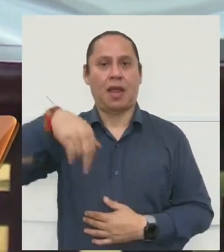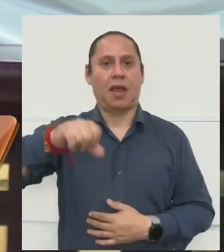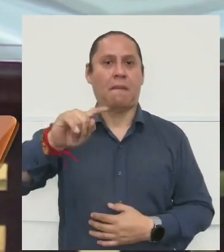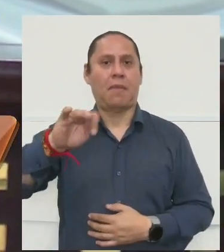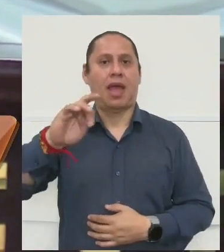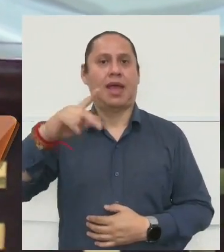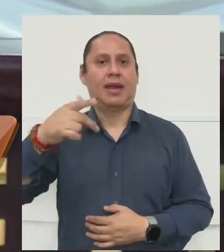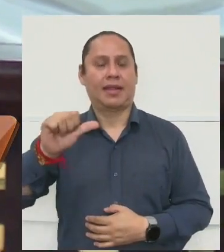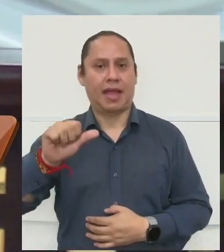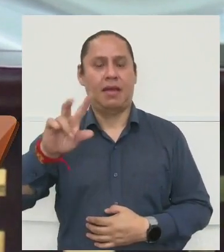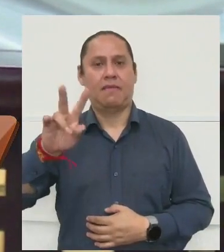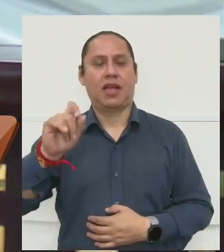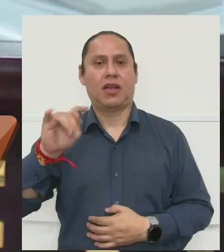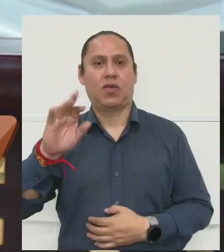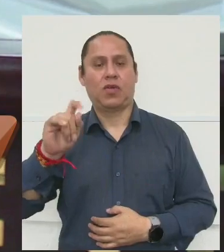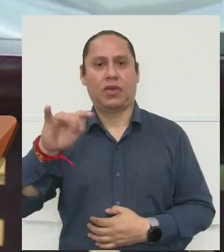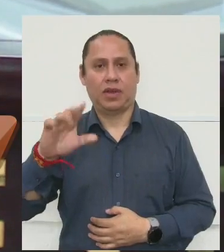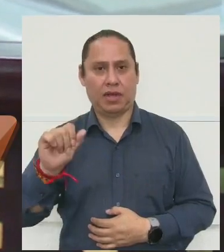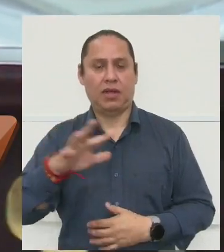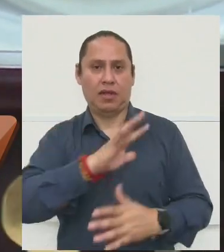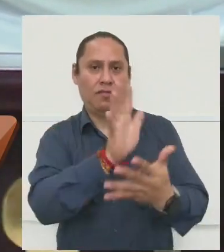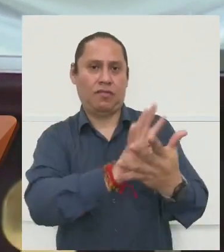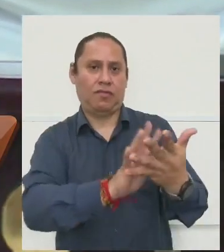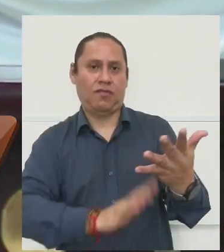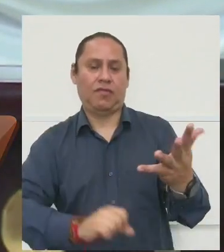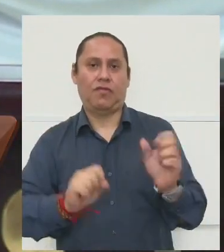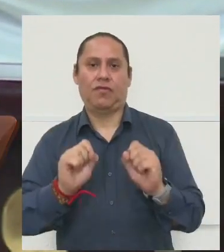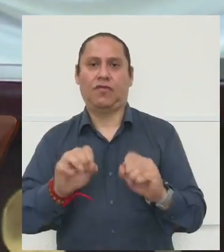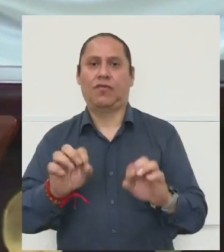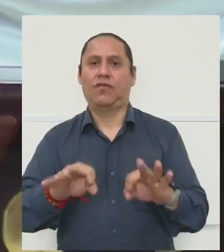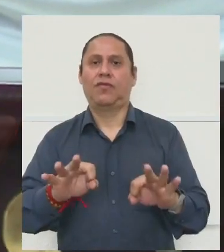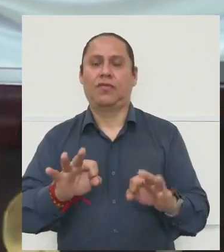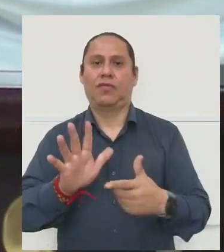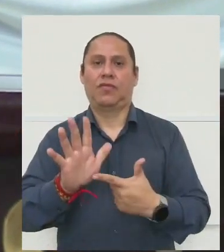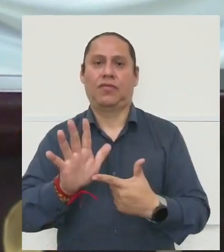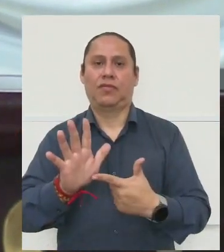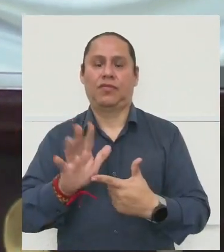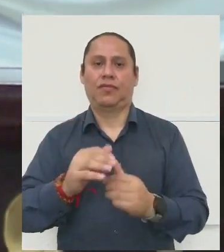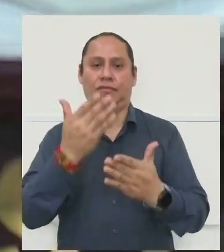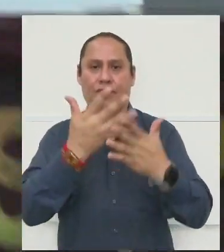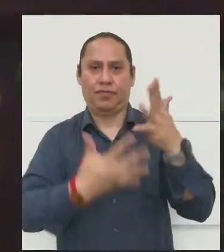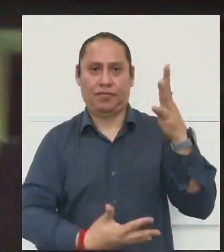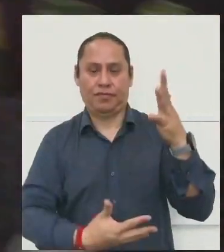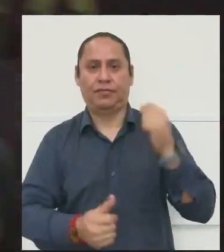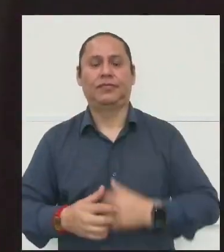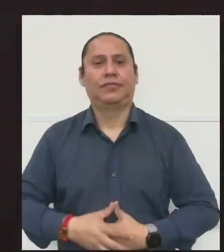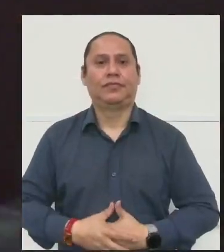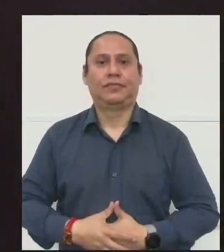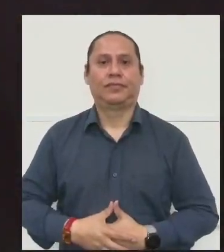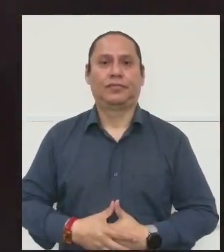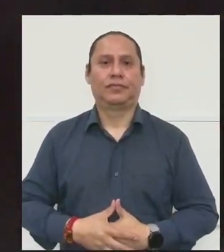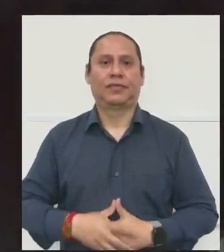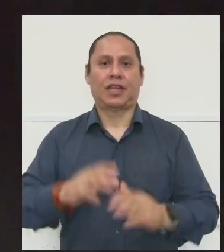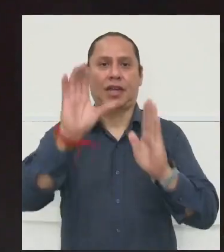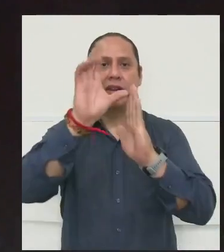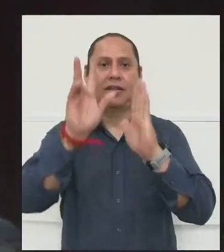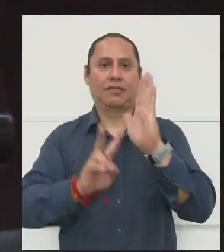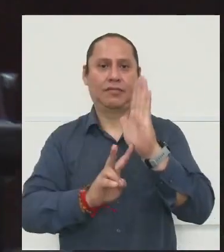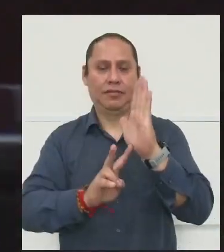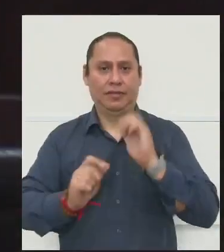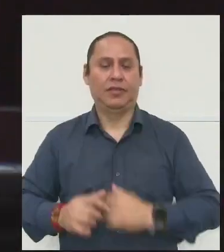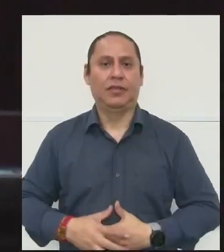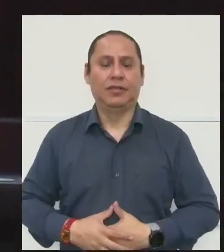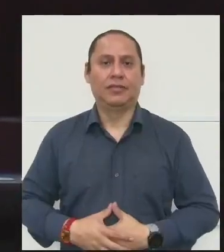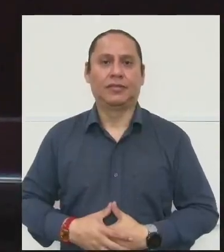Verónica alcázar Cordero de lectura al oficio de remisión y al currículum vite